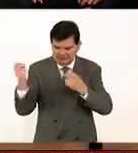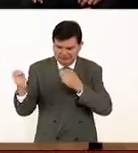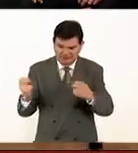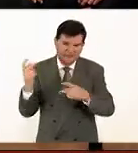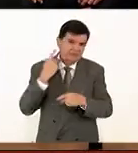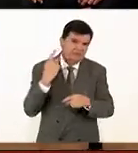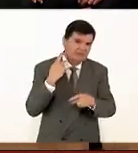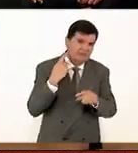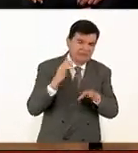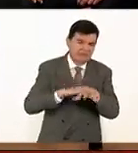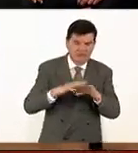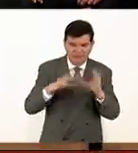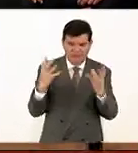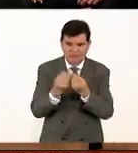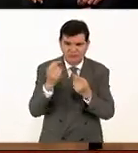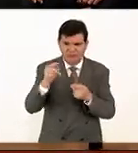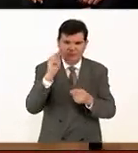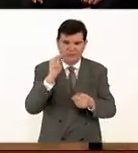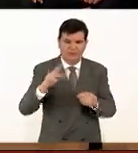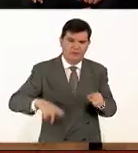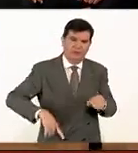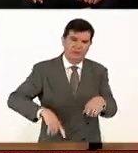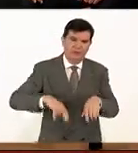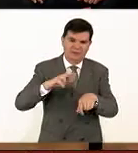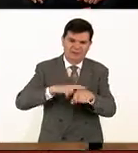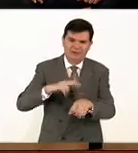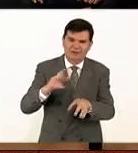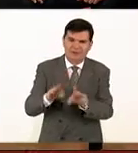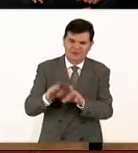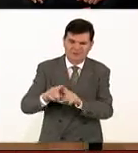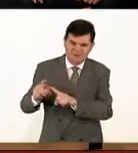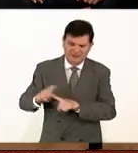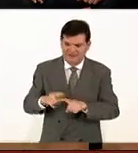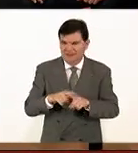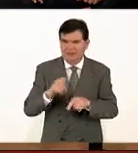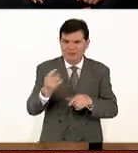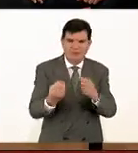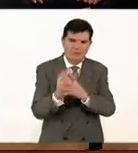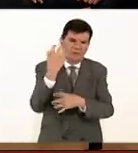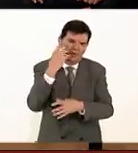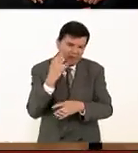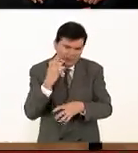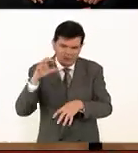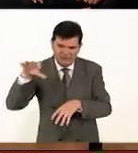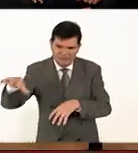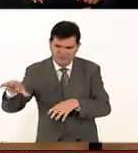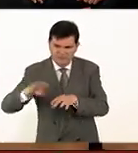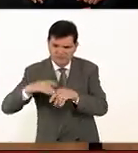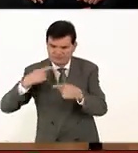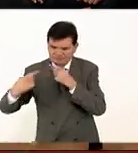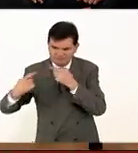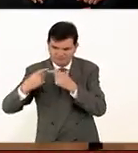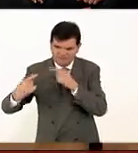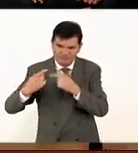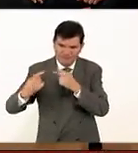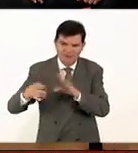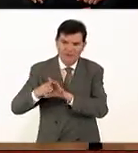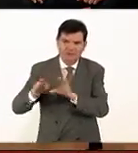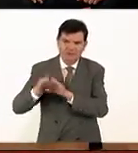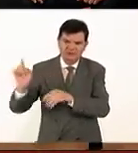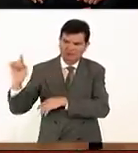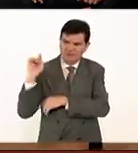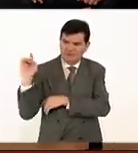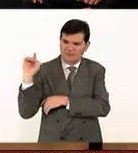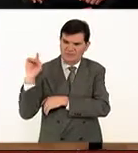políticos. Si esto lo vemos en las gobernaturas, una cosa es lo que está pasando en Nuevo León, ¿no? Tuvieron su debate el